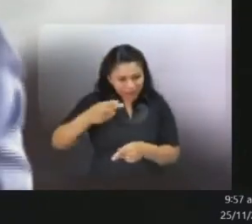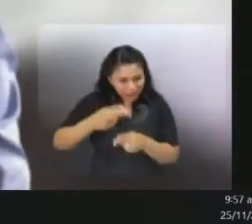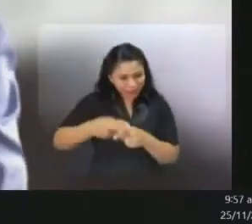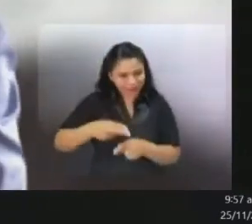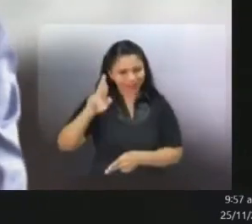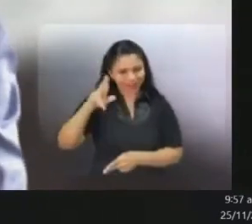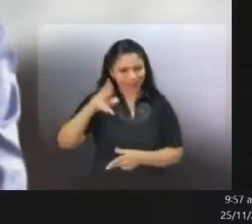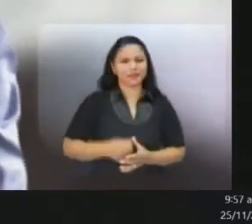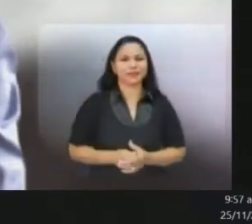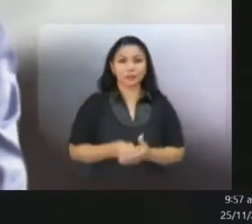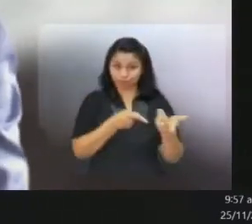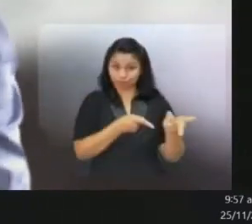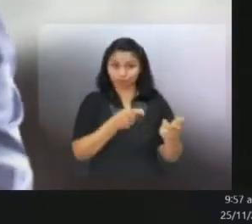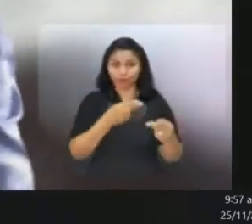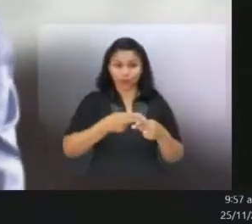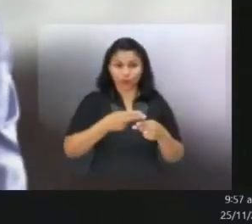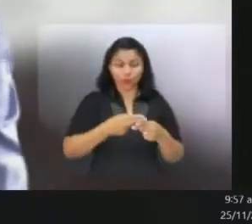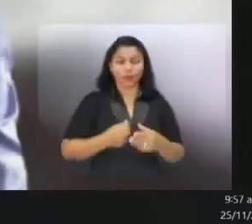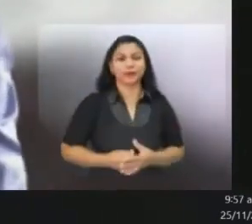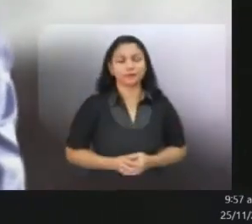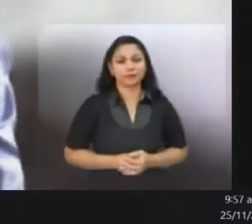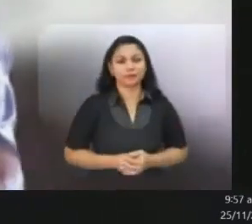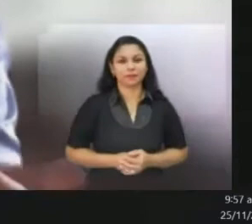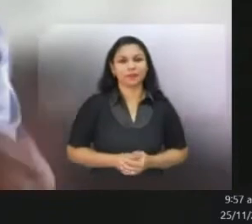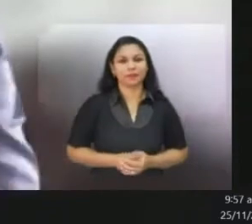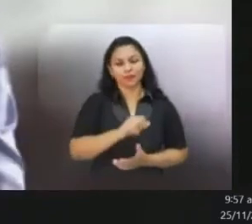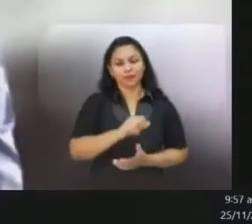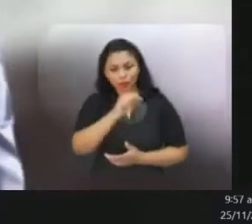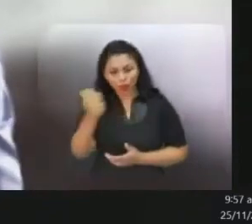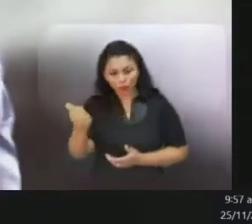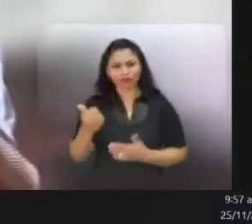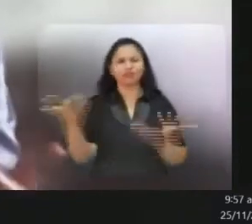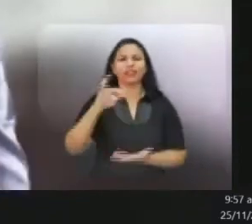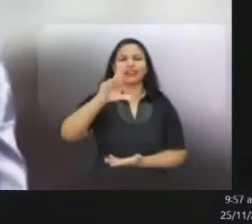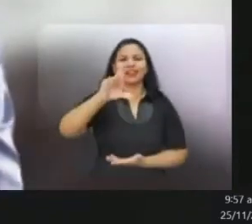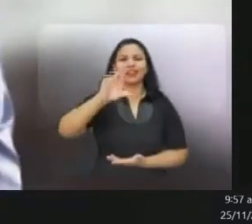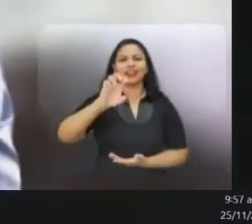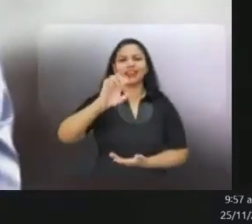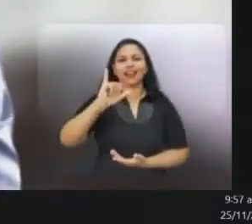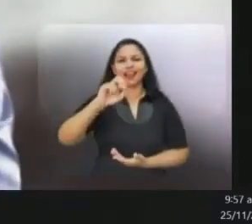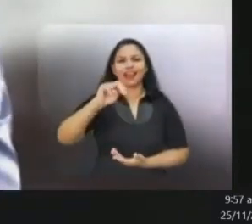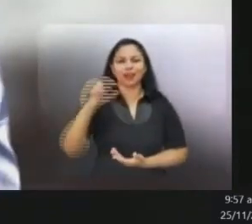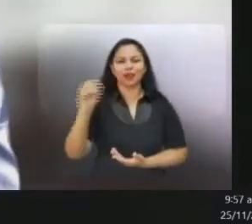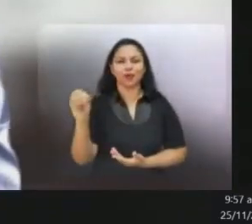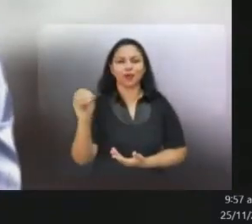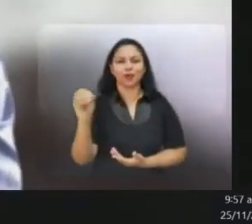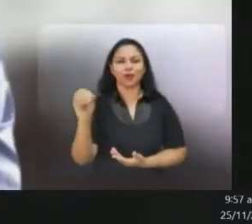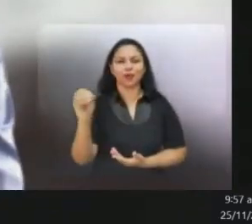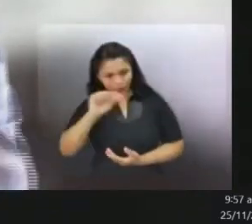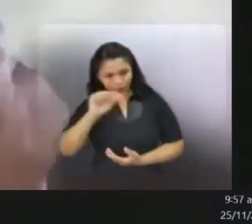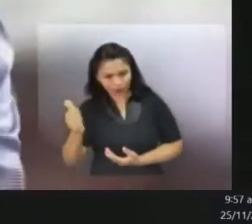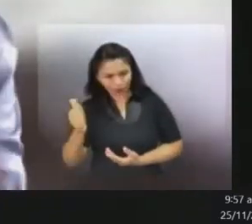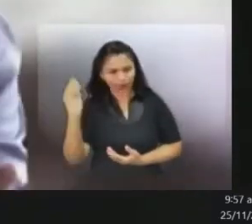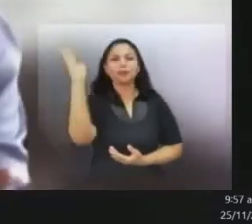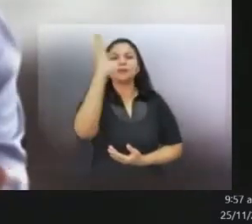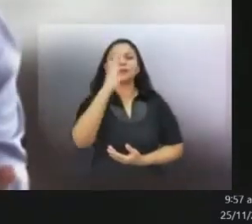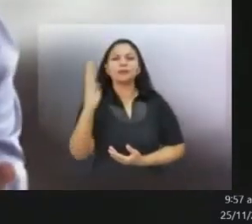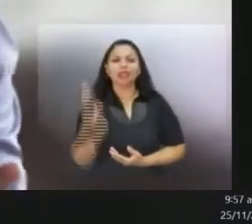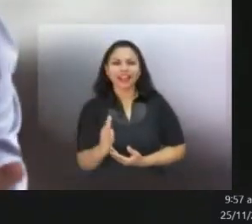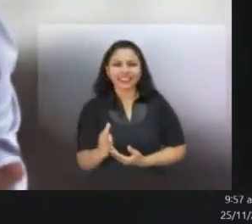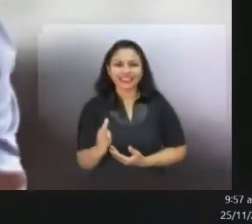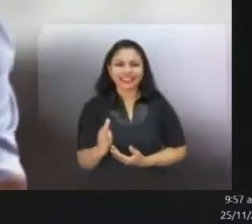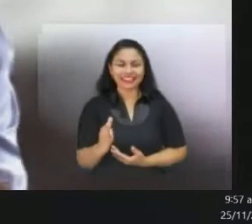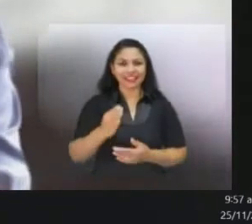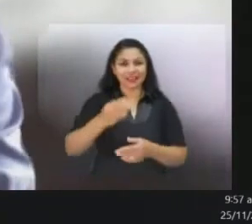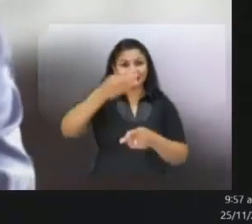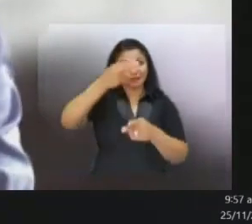Bundesnetzagentur, a Ofcom del Reino Unido, a ICET de Canadá, a la Anatel de Brasil, y también vamos a tener a una